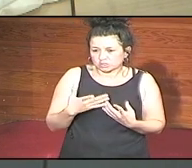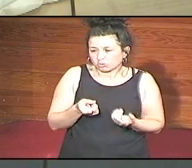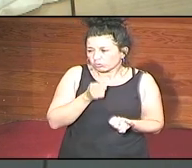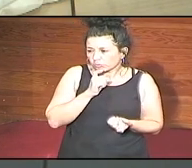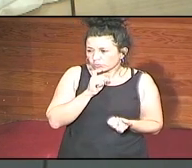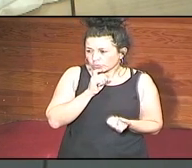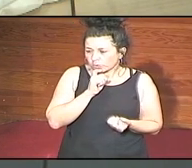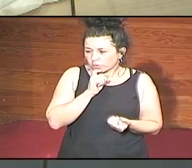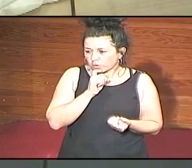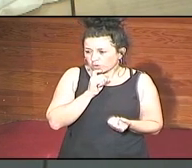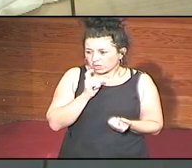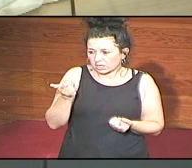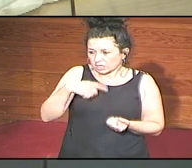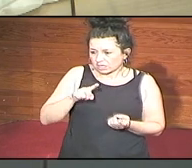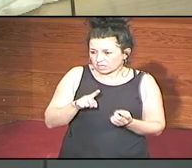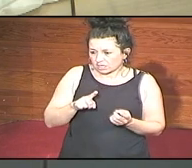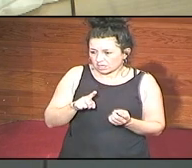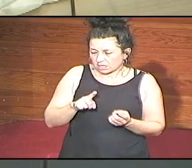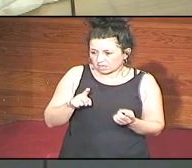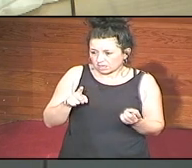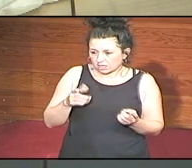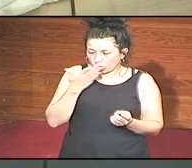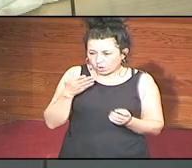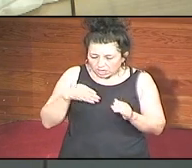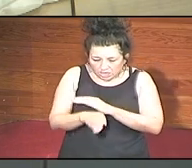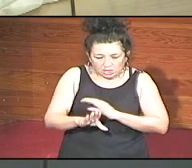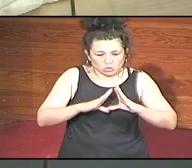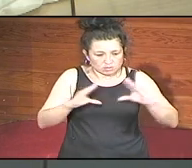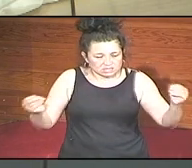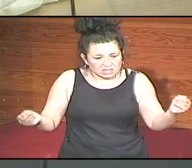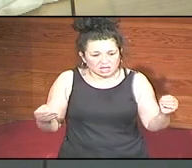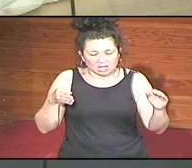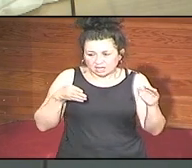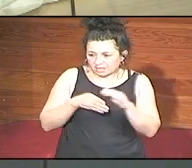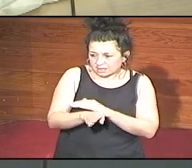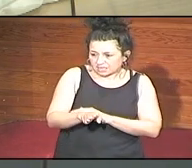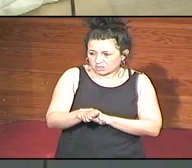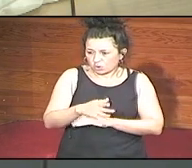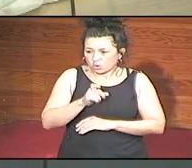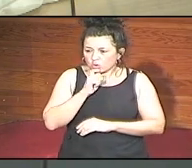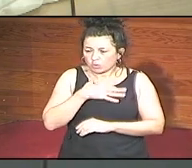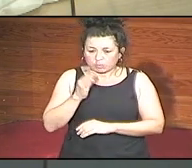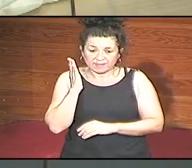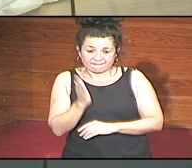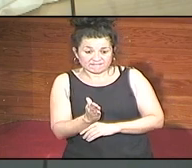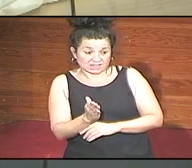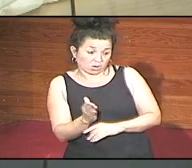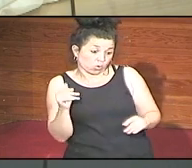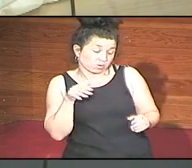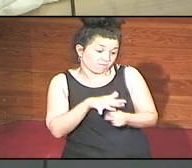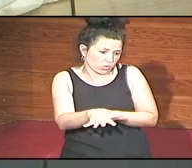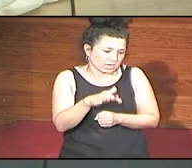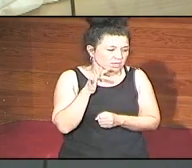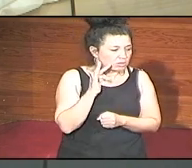puedan acceder a un buenos colegios o universidades puede afectarles de una manera positiva y que